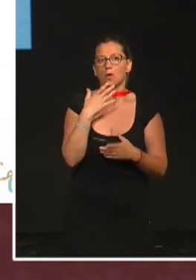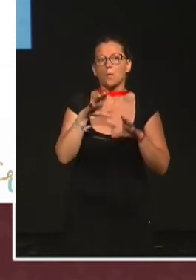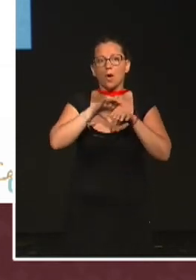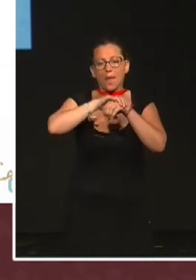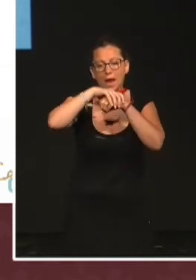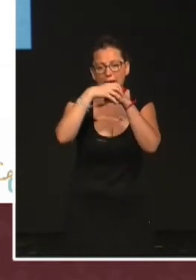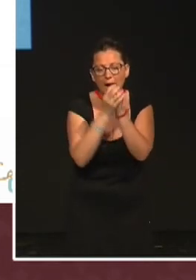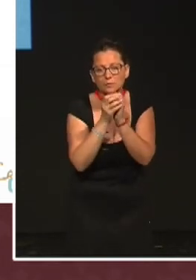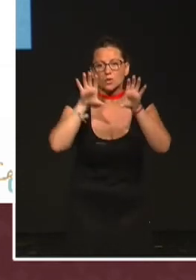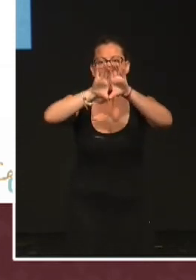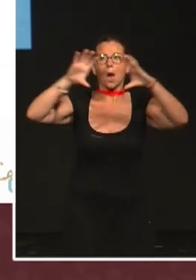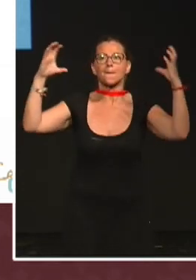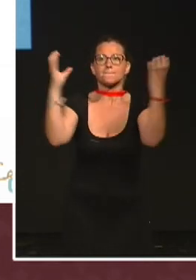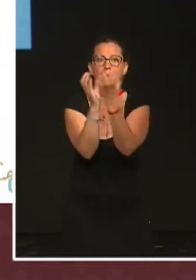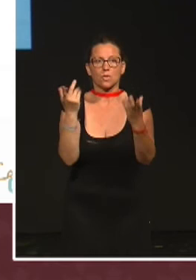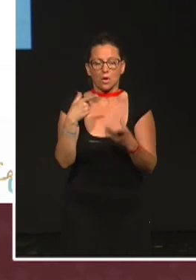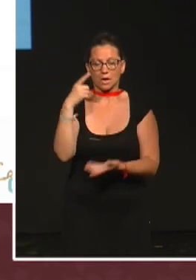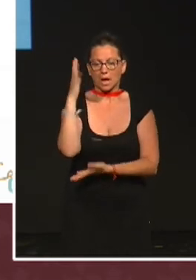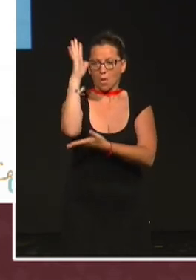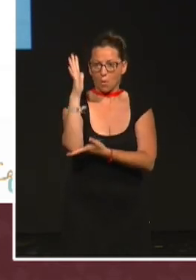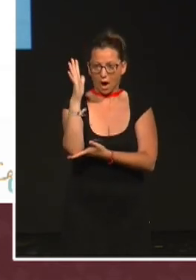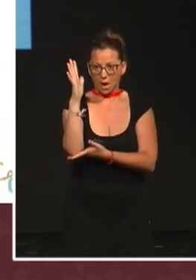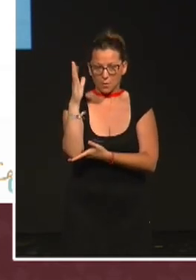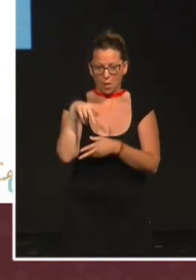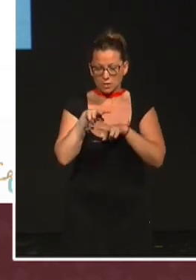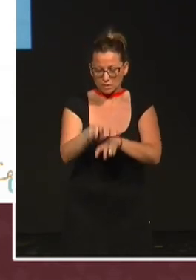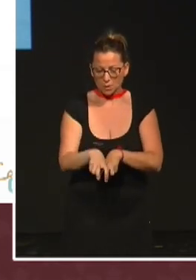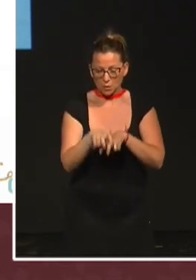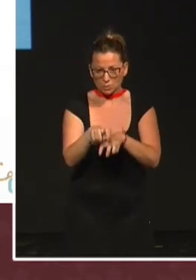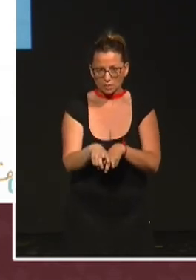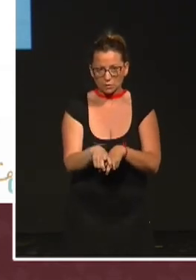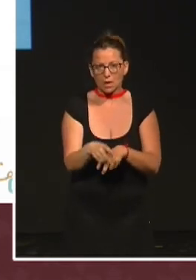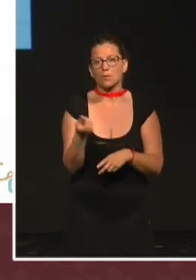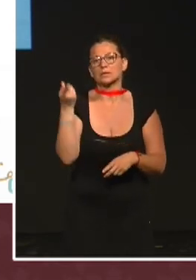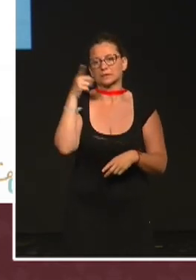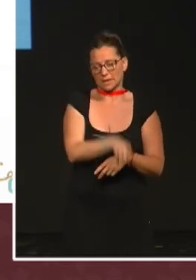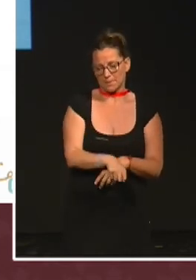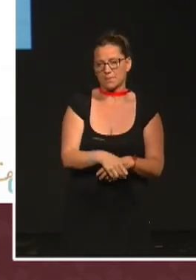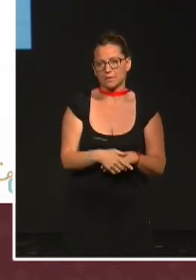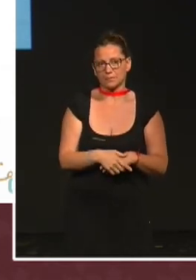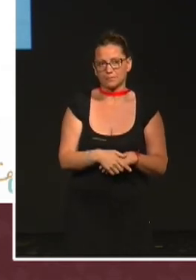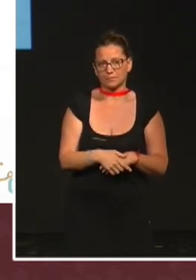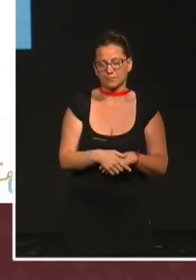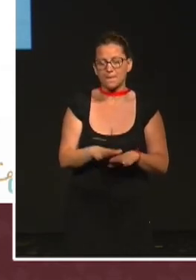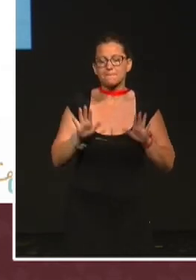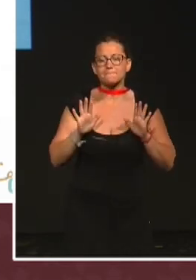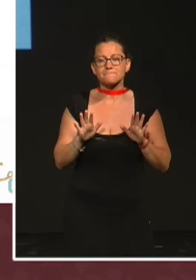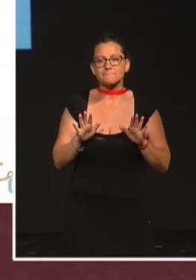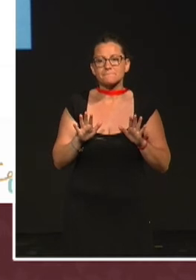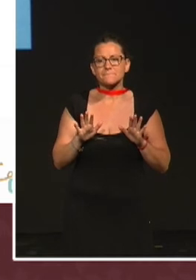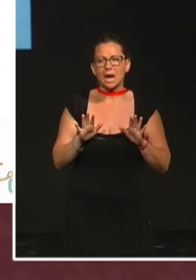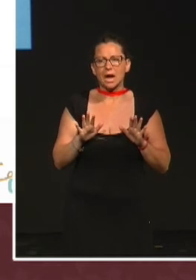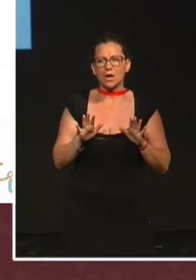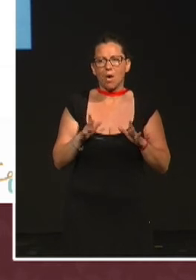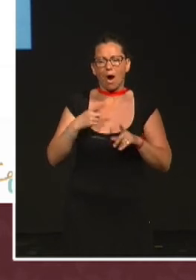que quiere cultivar un árbol por persona fallecida, también está teniendo bastante aceptación. Pero ¿cuál es el impacto ambiental